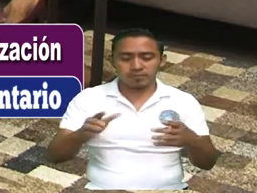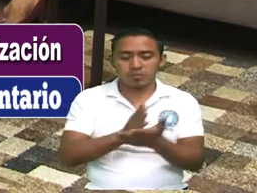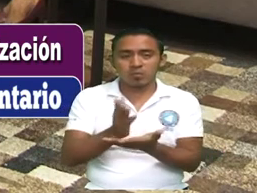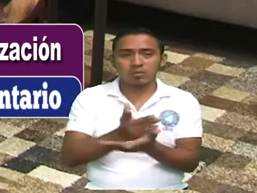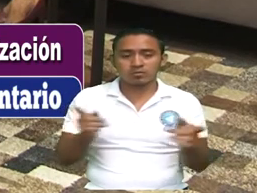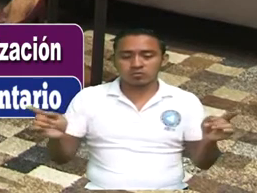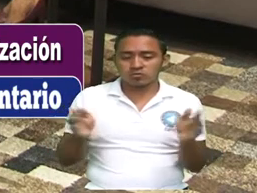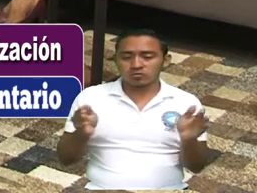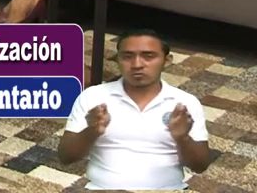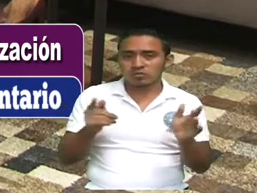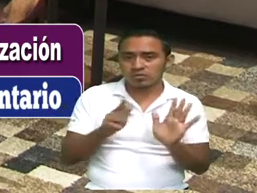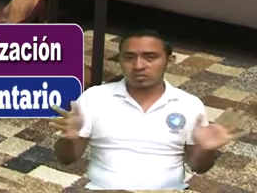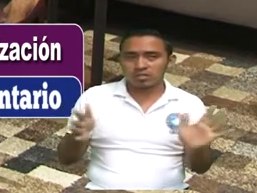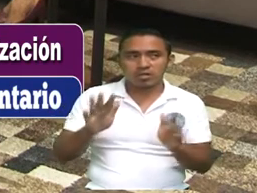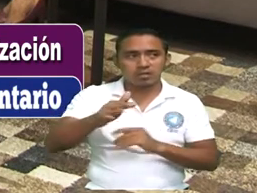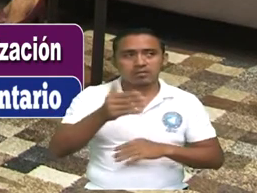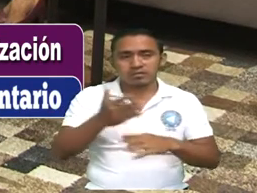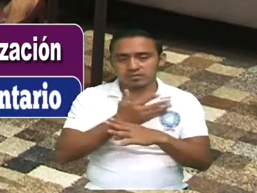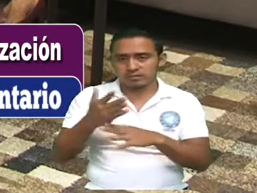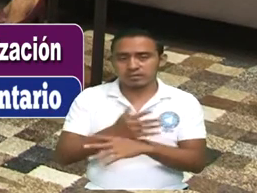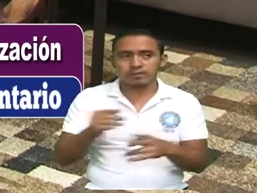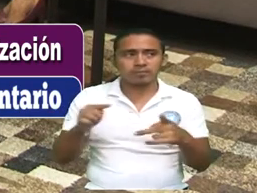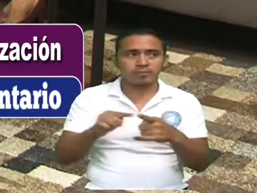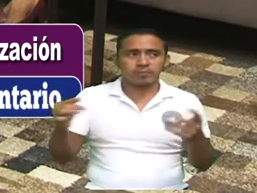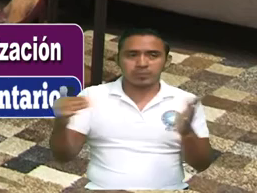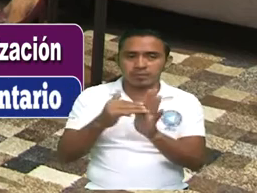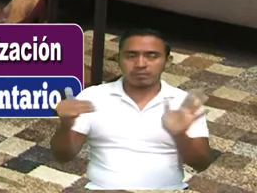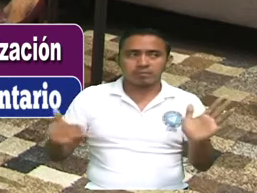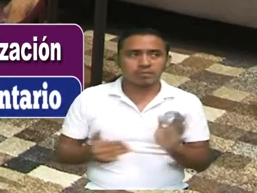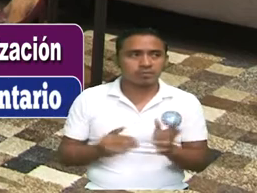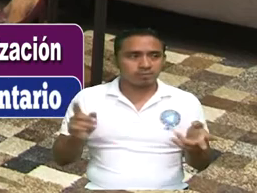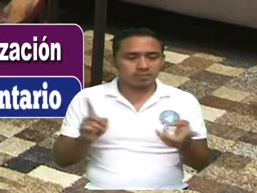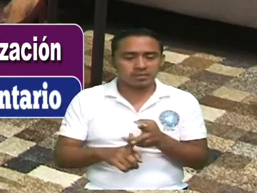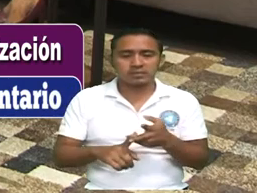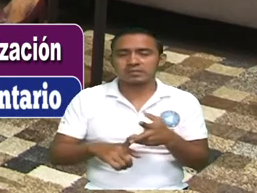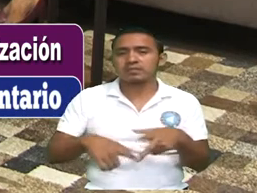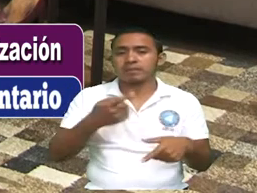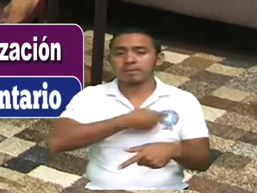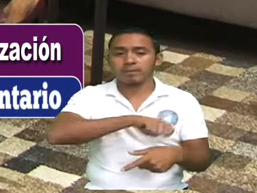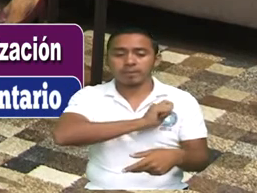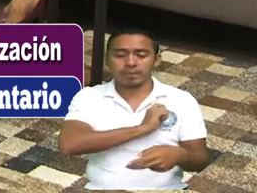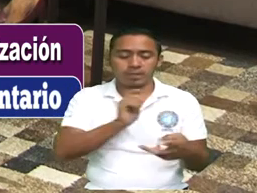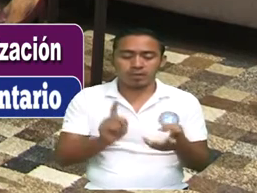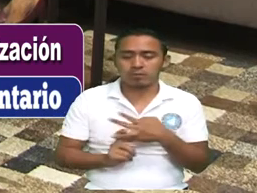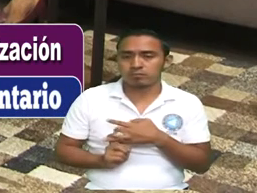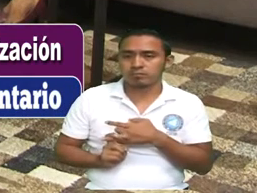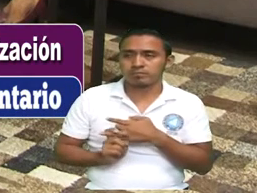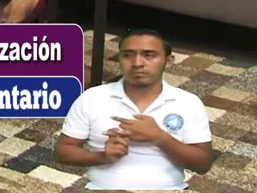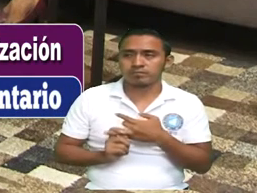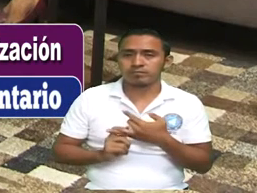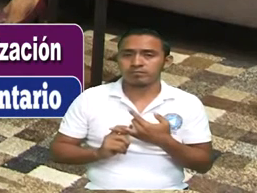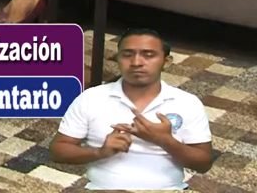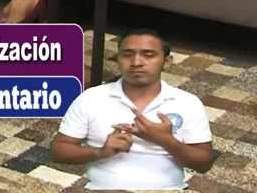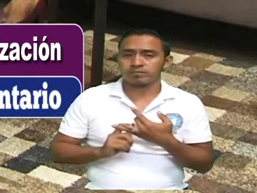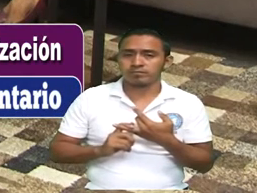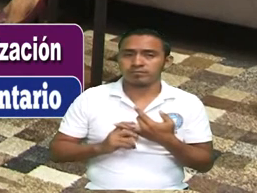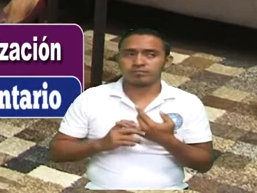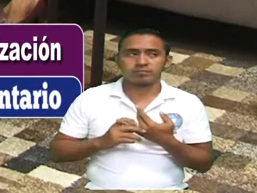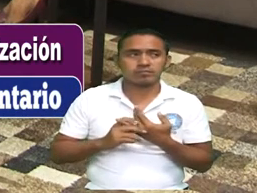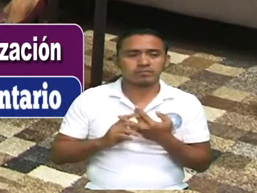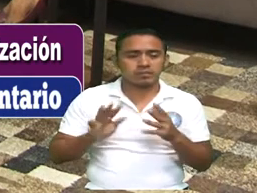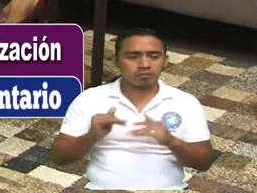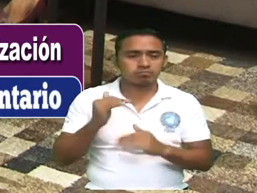cartillas, tanto en matemática, lengua y literatura. Fuimos